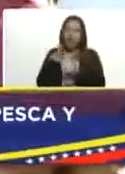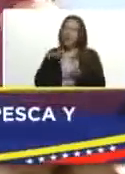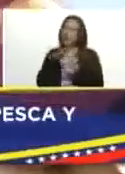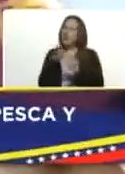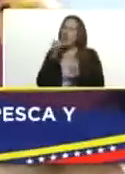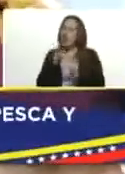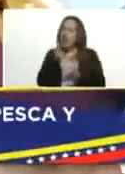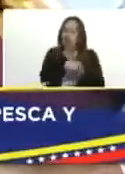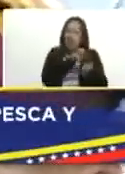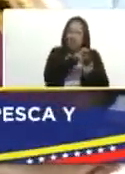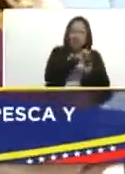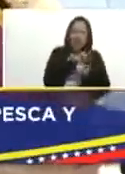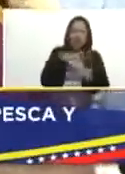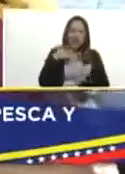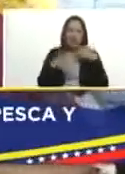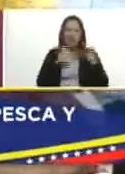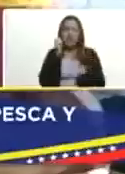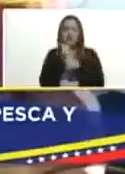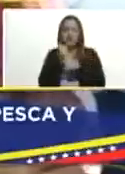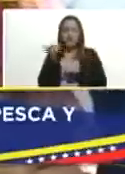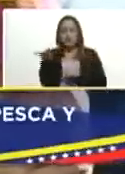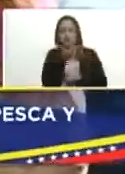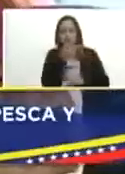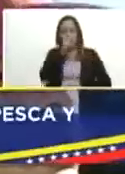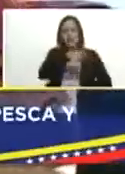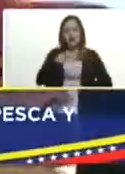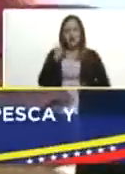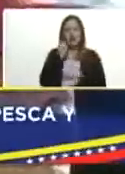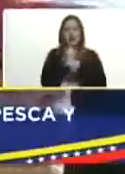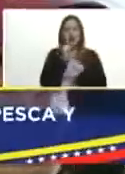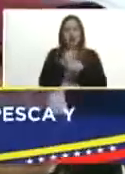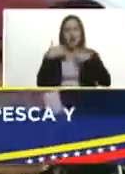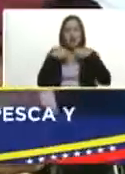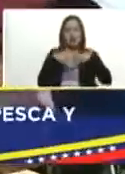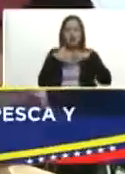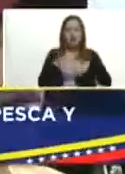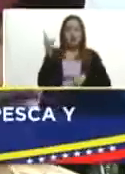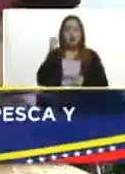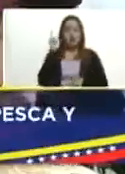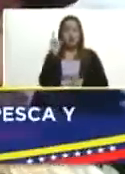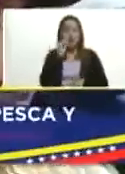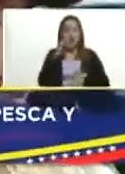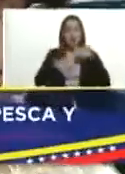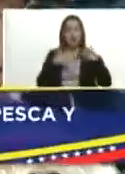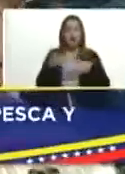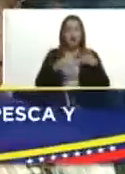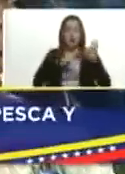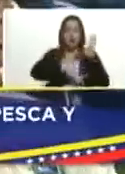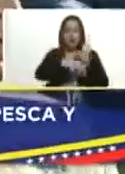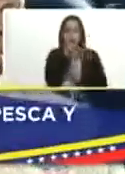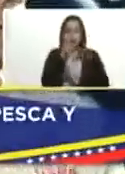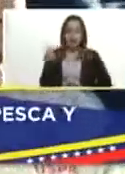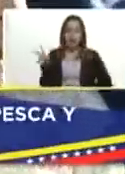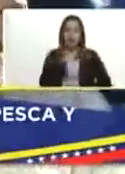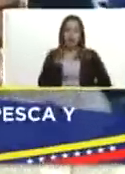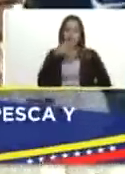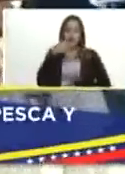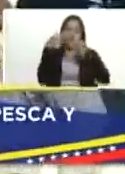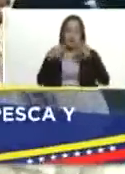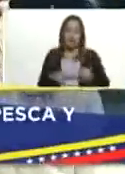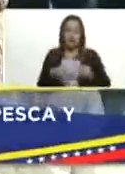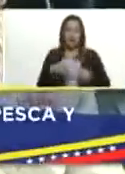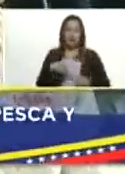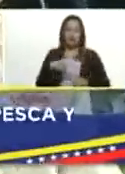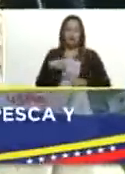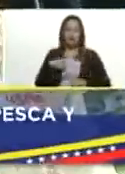De la actividad productiva de ustedes, trabajadores, trabajadoras, empresarios, empresarias, de la actividad productiva de la Venezuela de verdad,